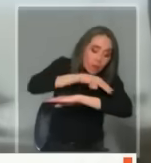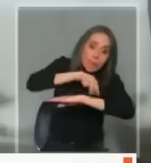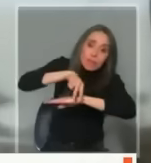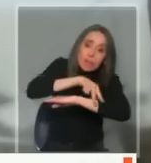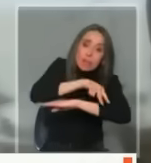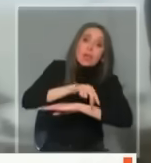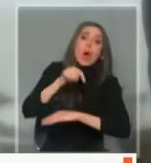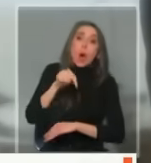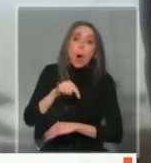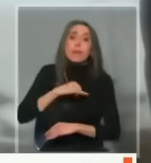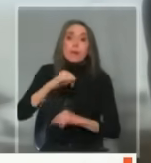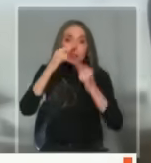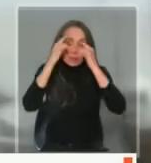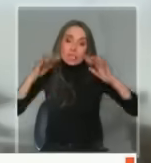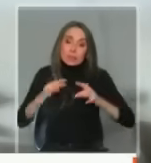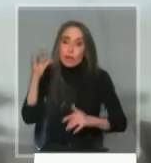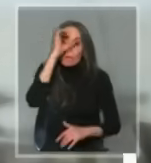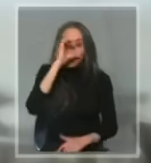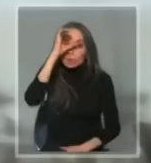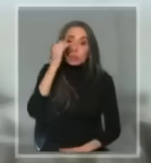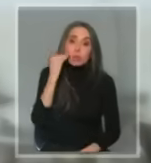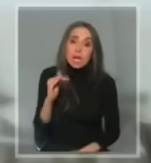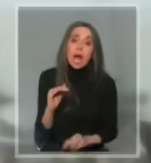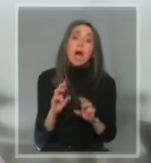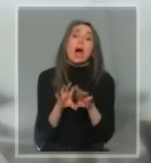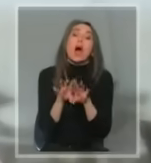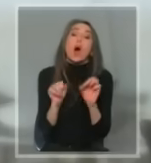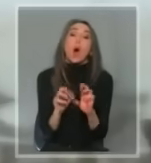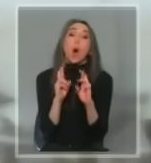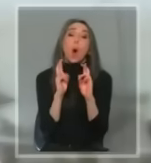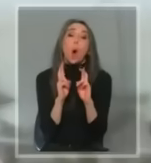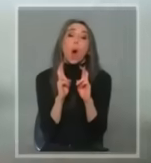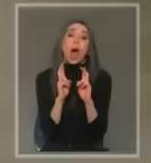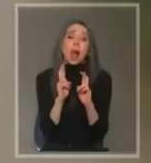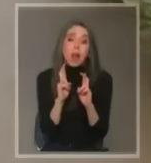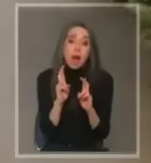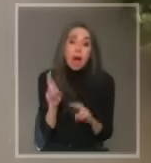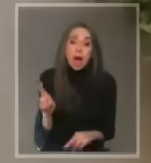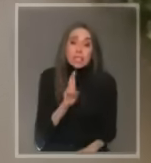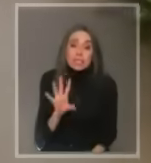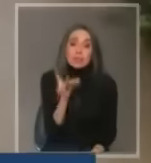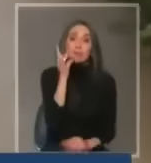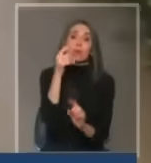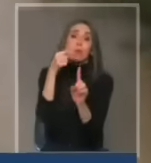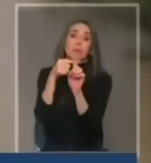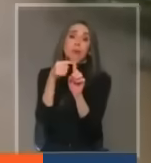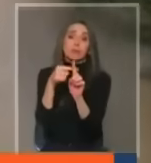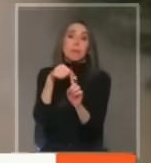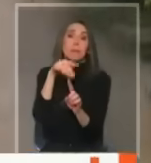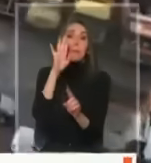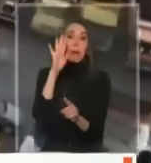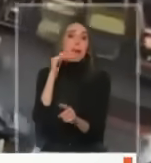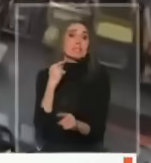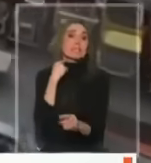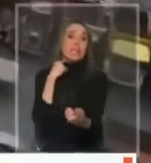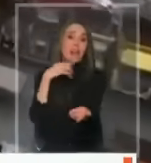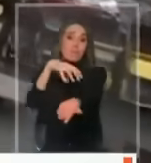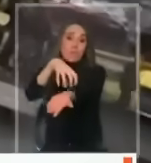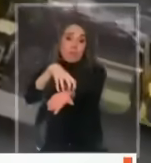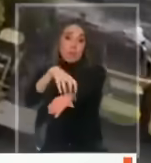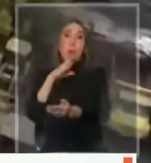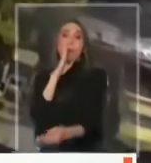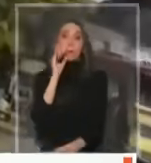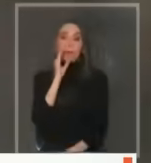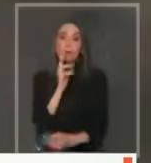continuaremos con todos los esfuerzos y, por supuesto, con el compromiso de ojalá tener resultados positivos. Una de las regiones más afectadas, la del Biobío.